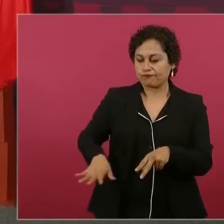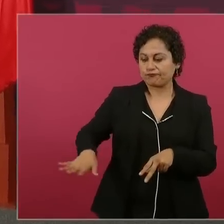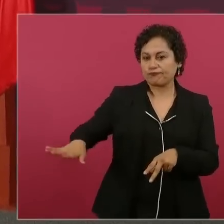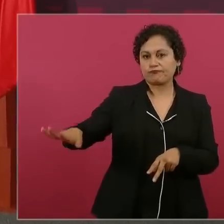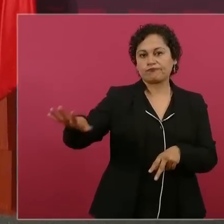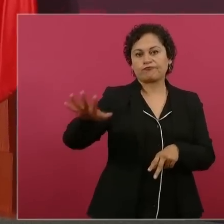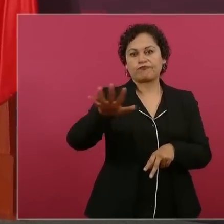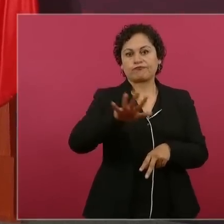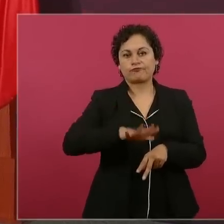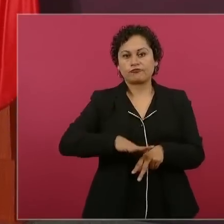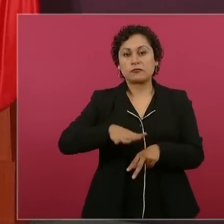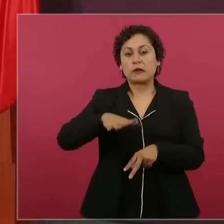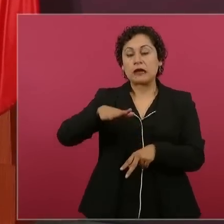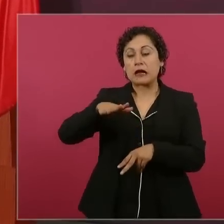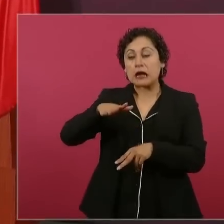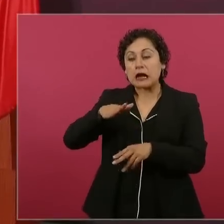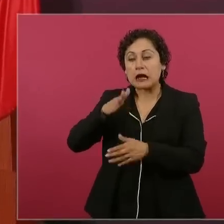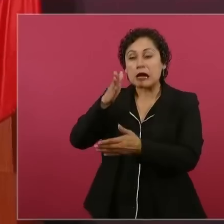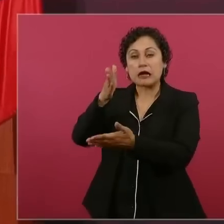el Usumacinta,